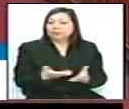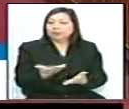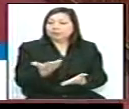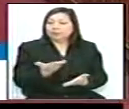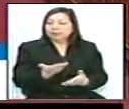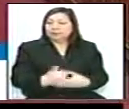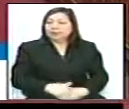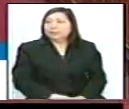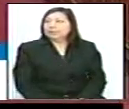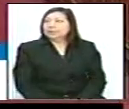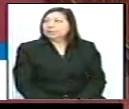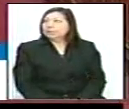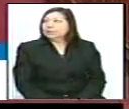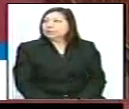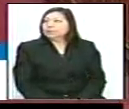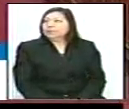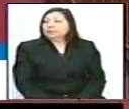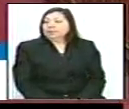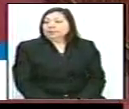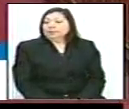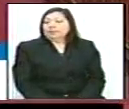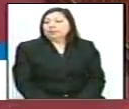moción en nombre de los autores.